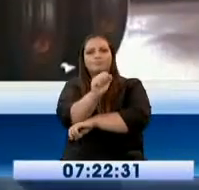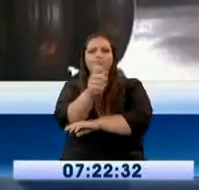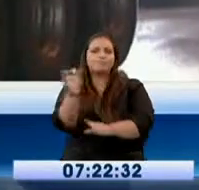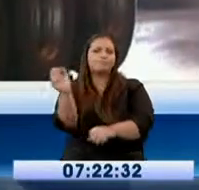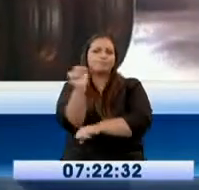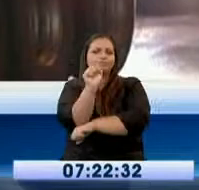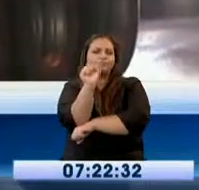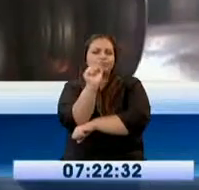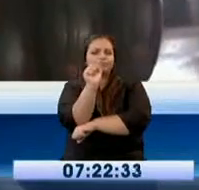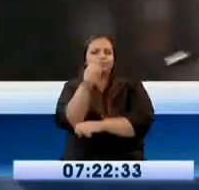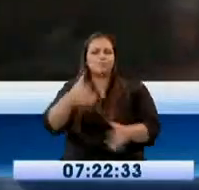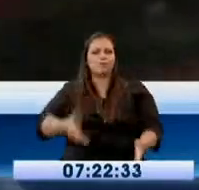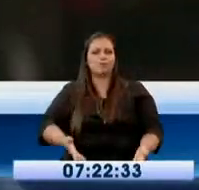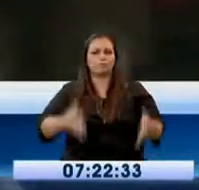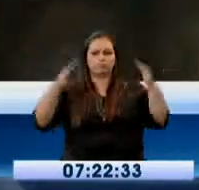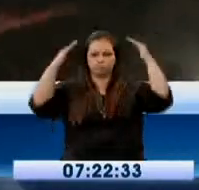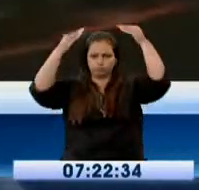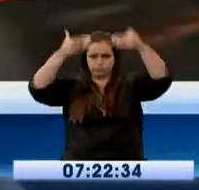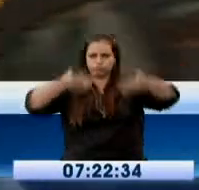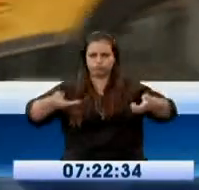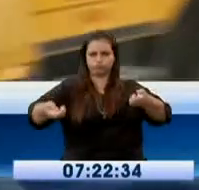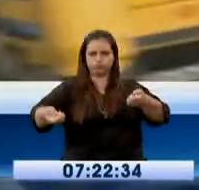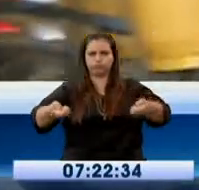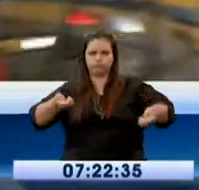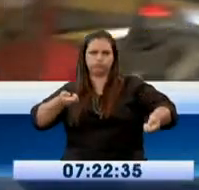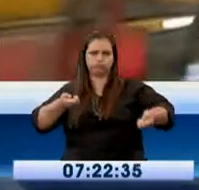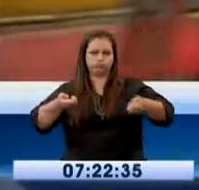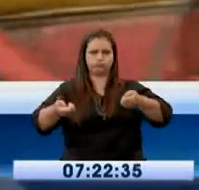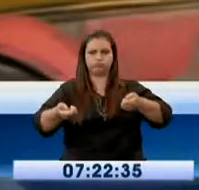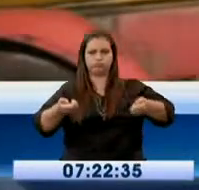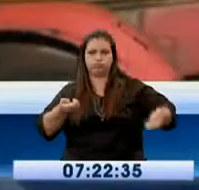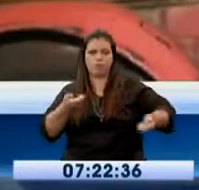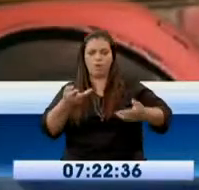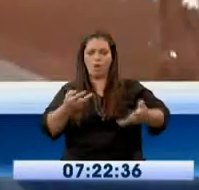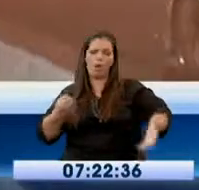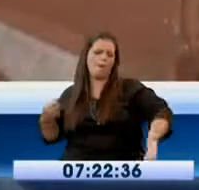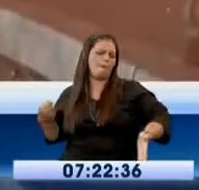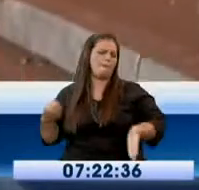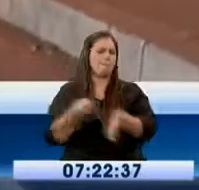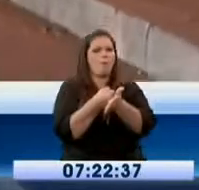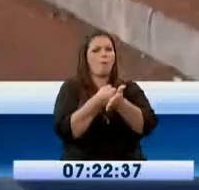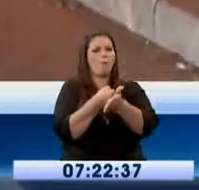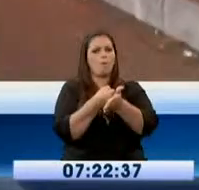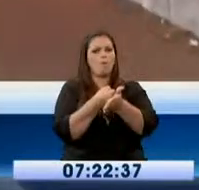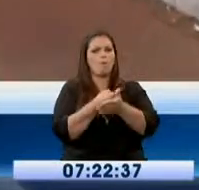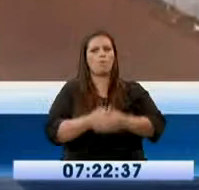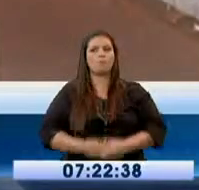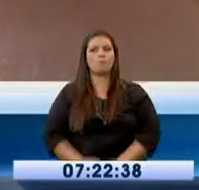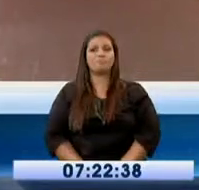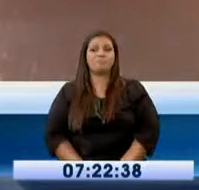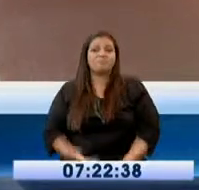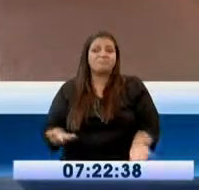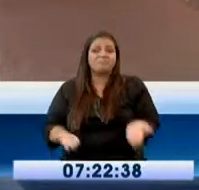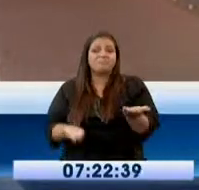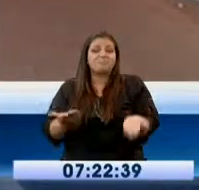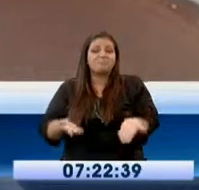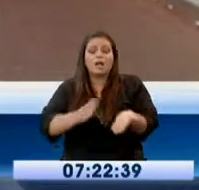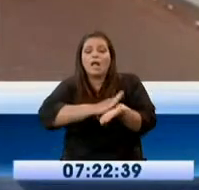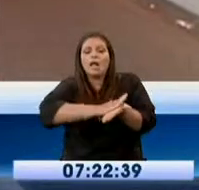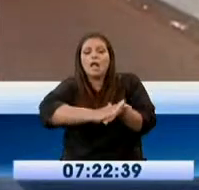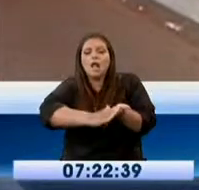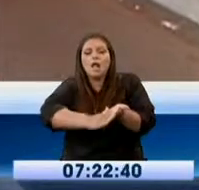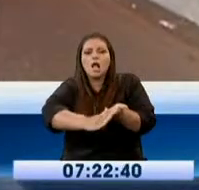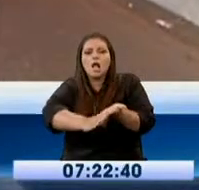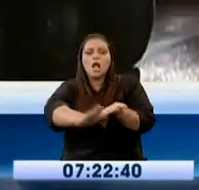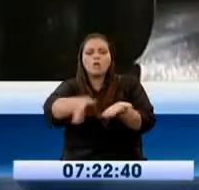en el noroeste de la urbe. Se presume que la calzada húmeda y la imprudencia de uno de los conductores originaron